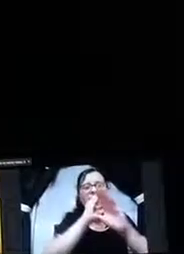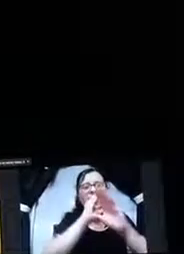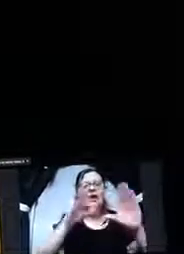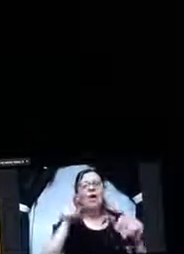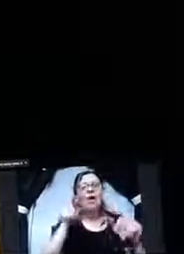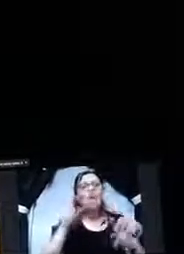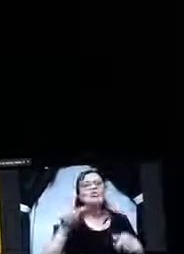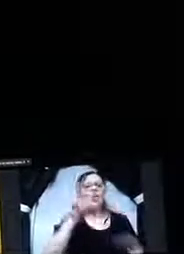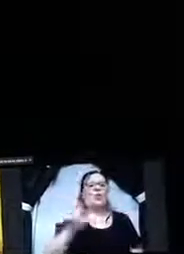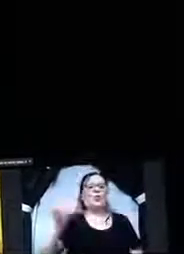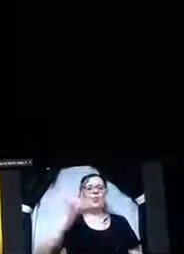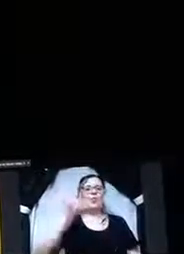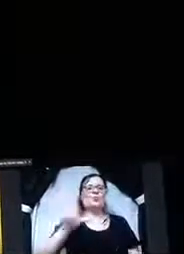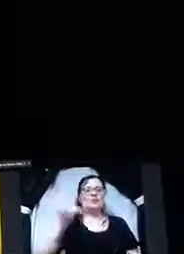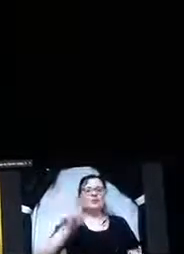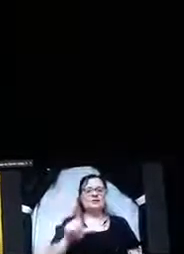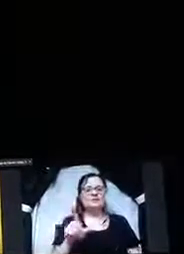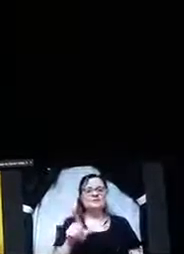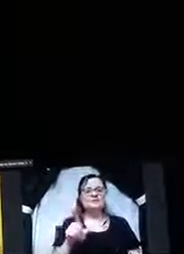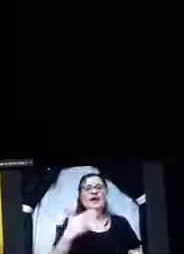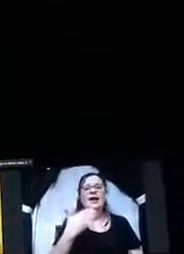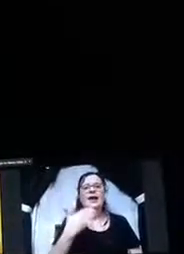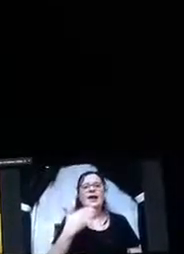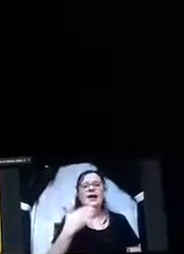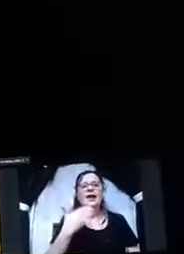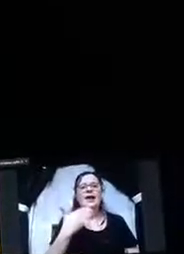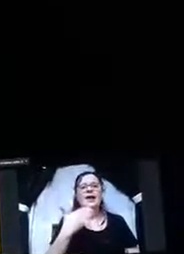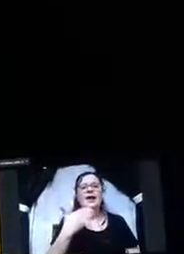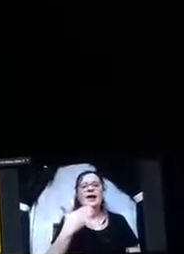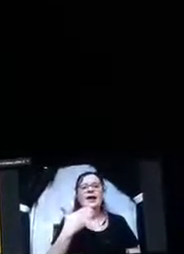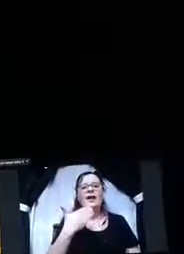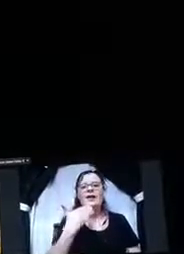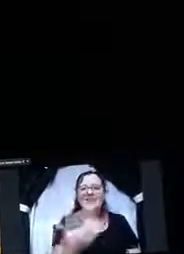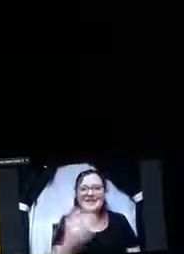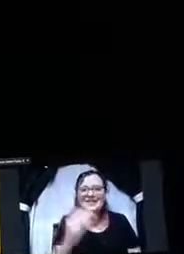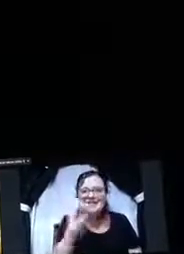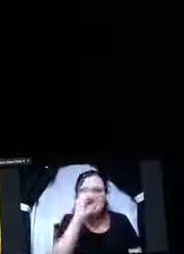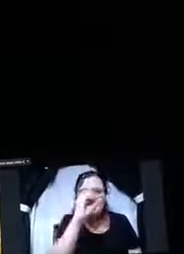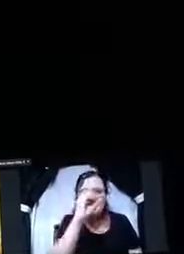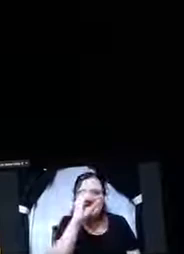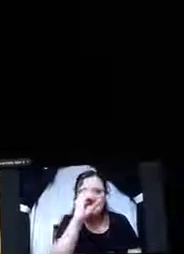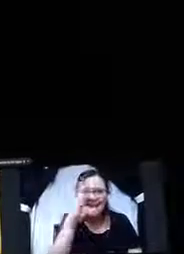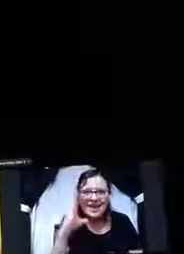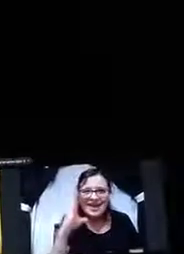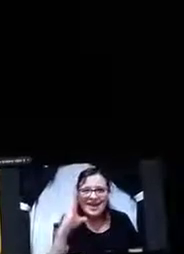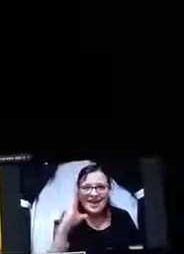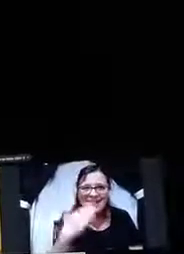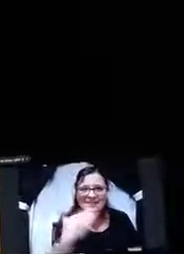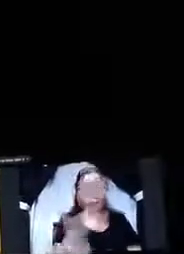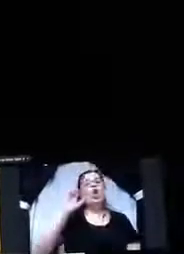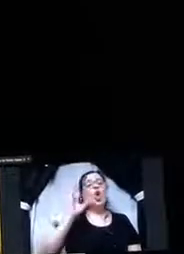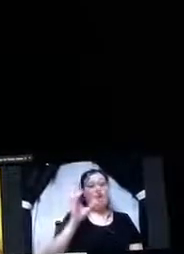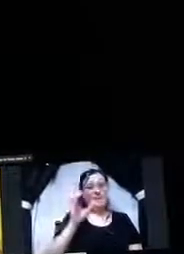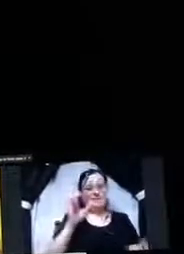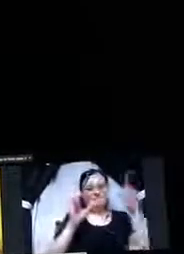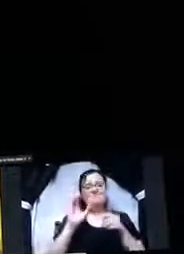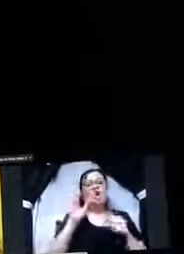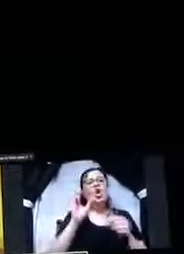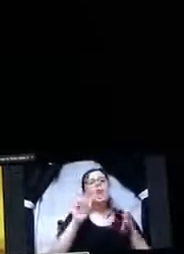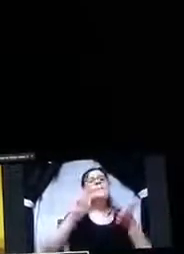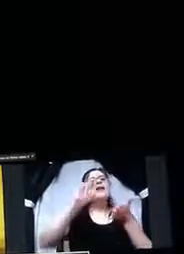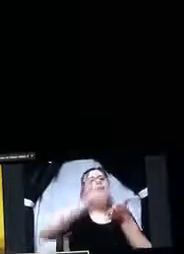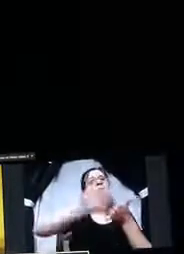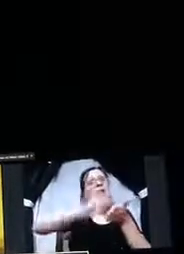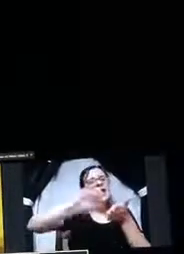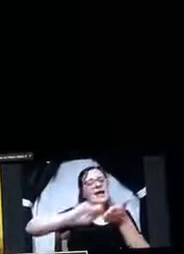situaciones. Perfecto, súper clara, Georgie. Acá tenemos desde Colombia, mamá de